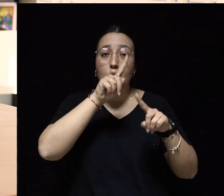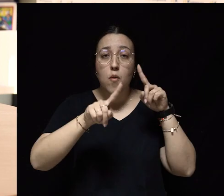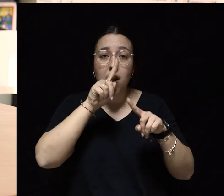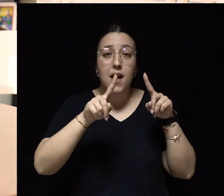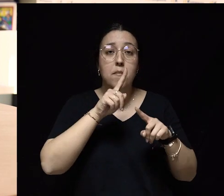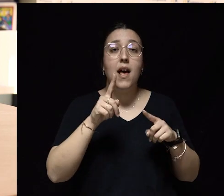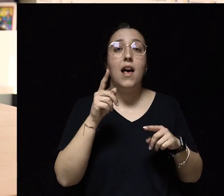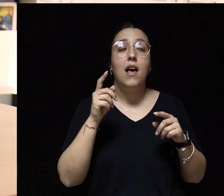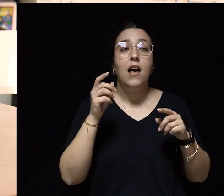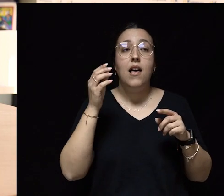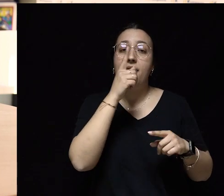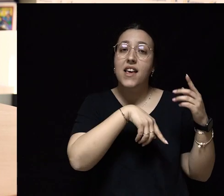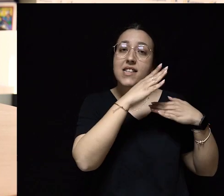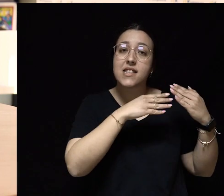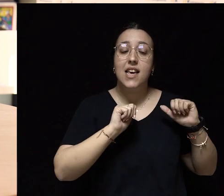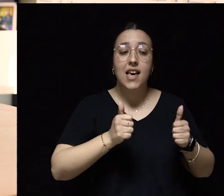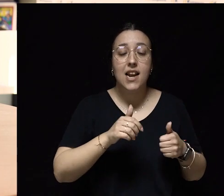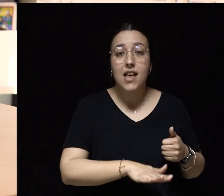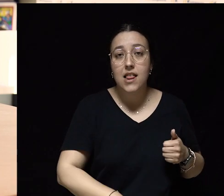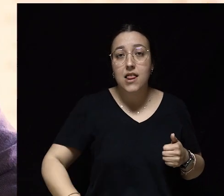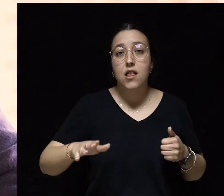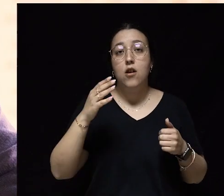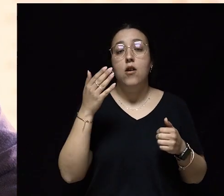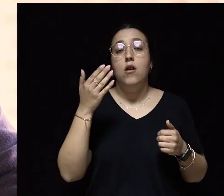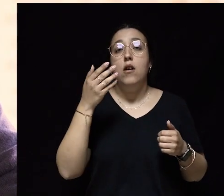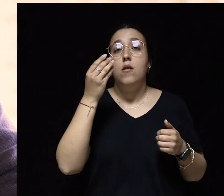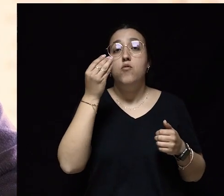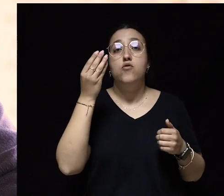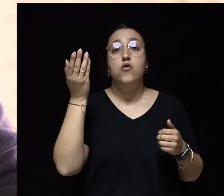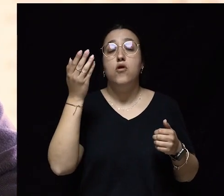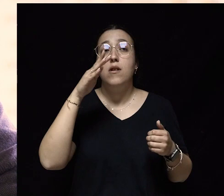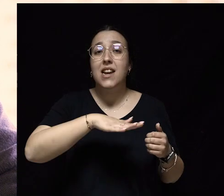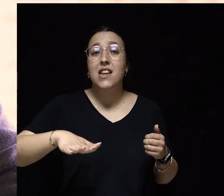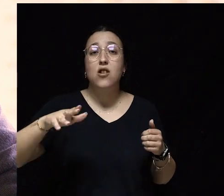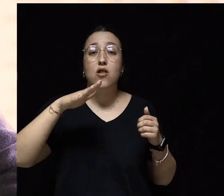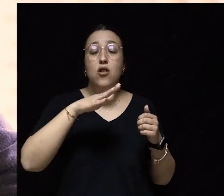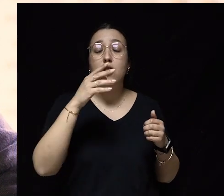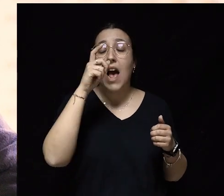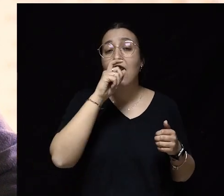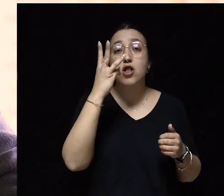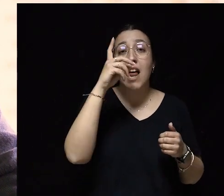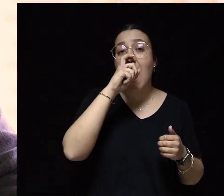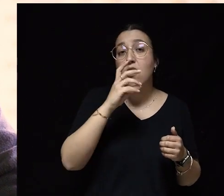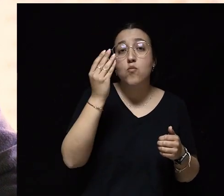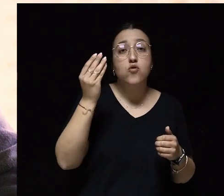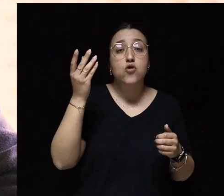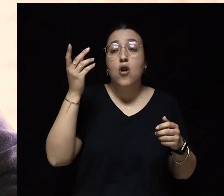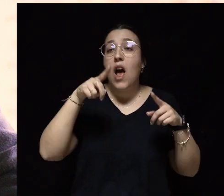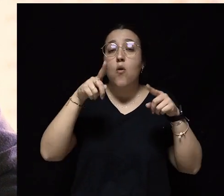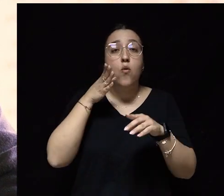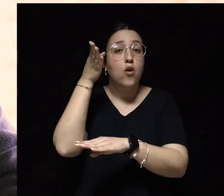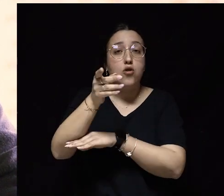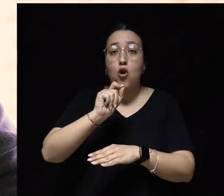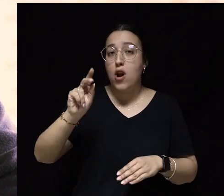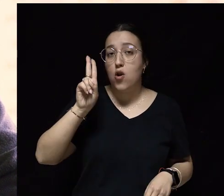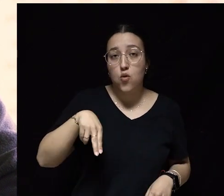el inicio. En primaria, por muchas muchas atenciones que se pongan, mucho